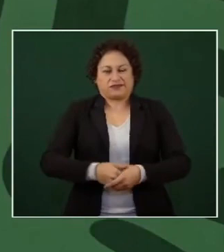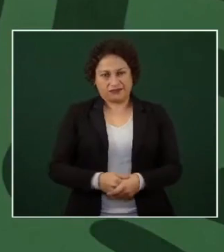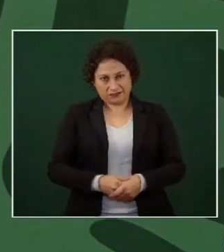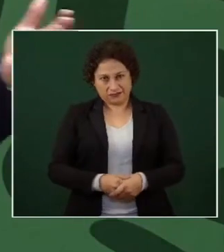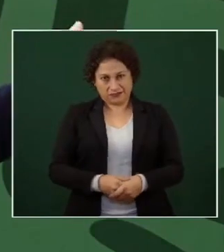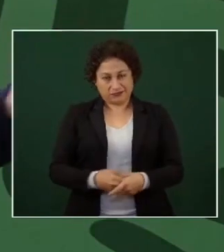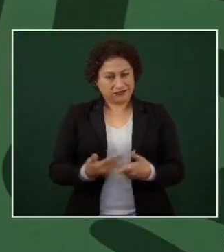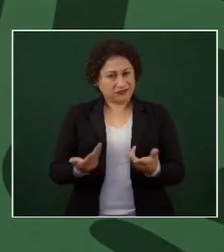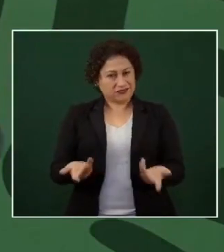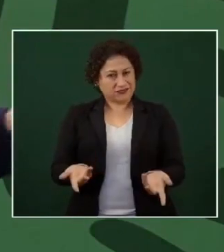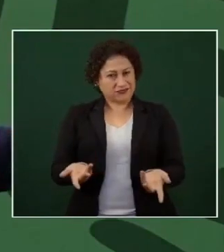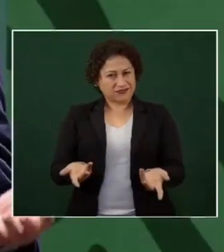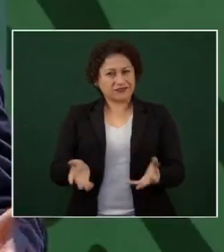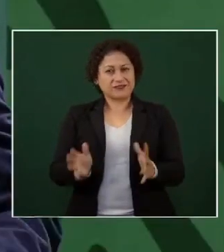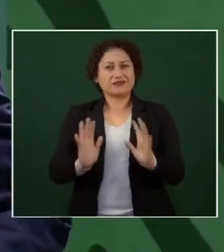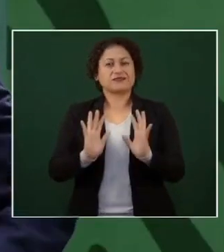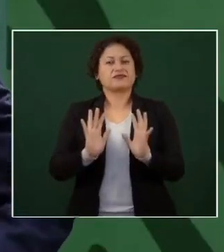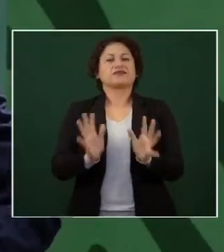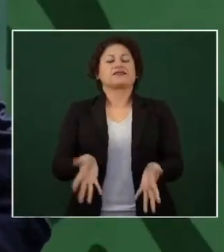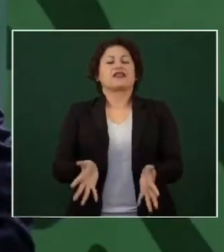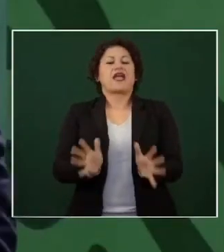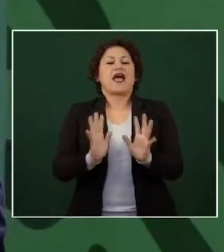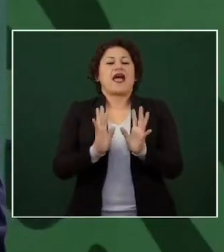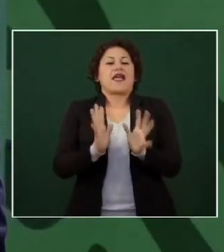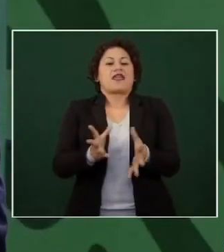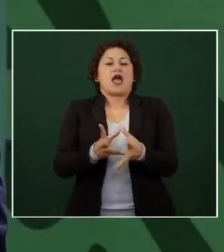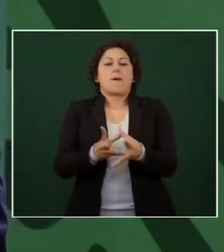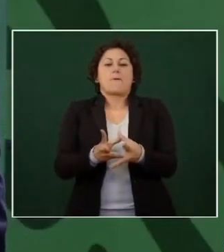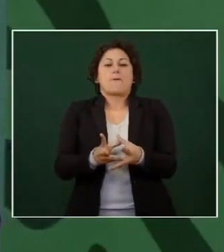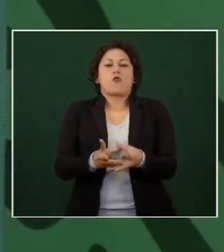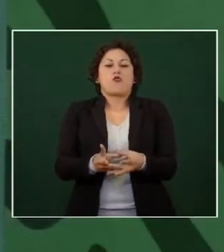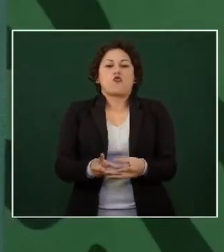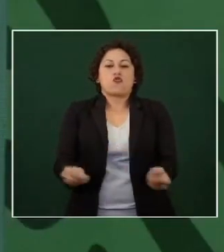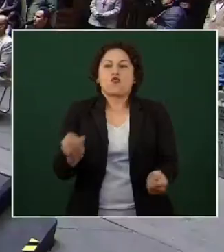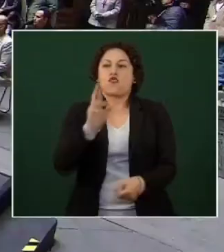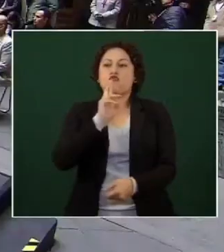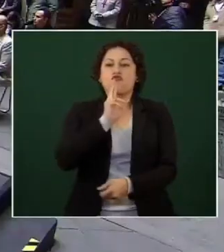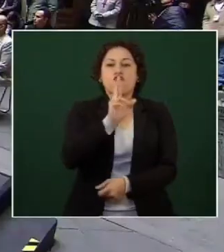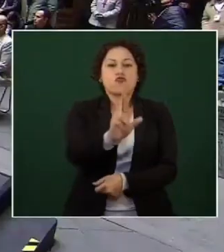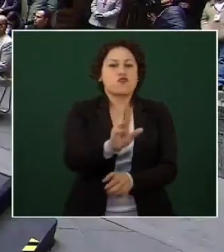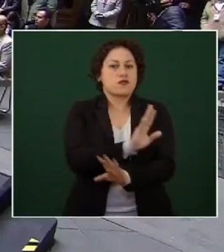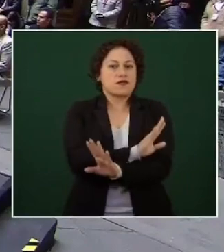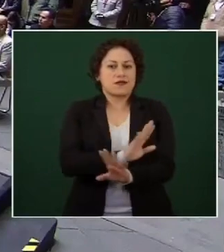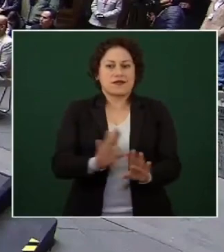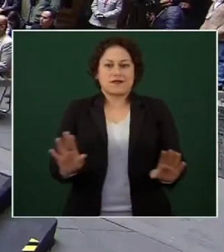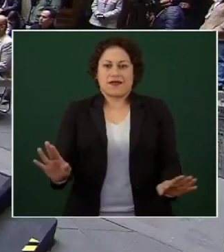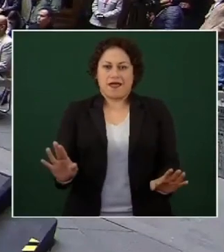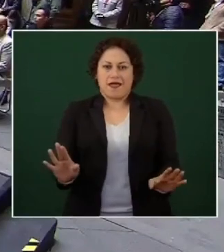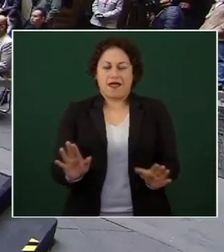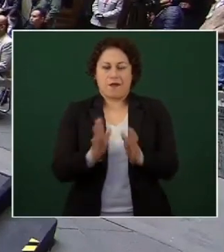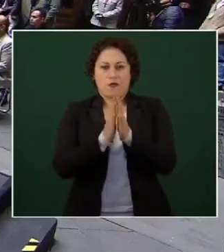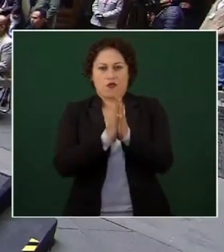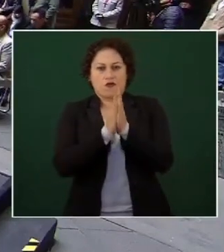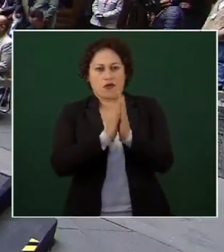Ojalá ya se resuelva y que actúen con